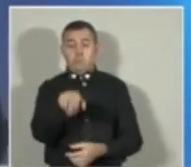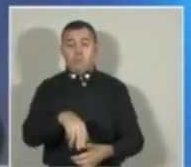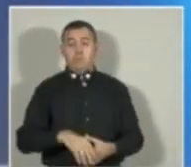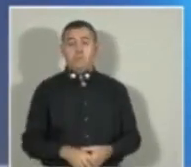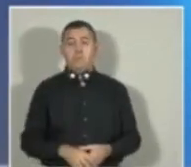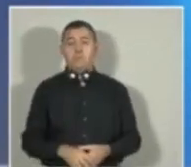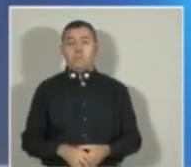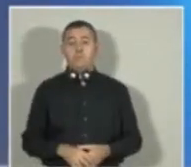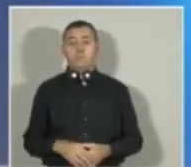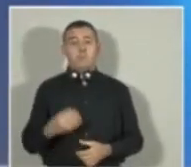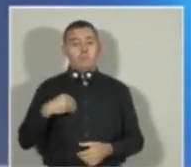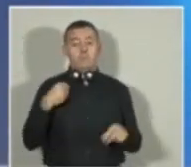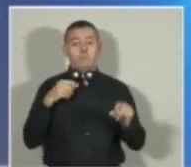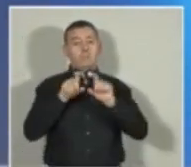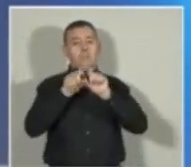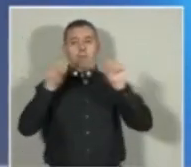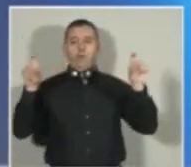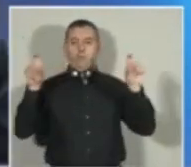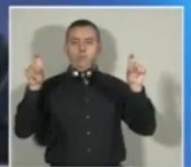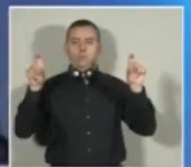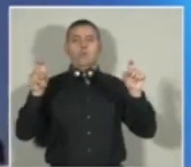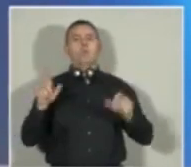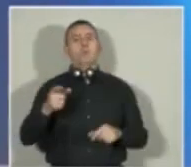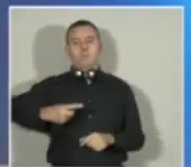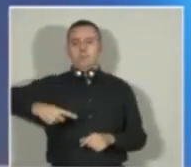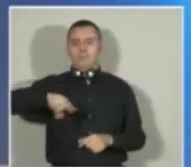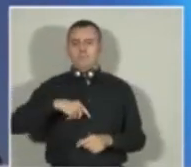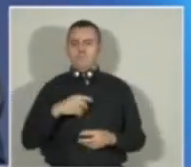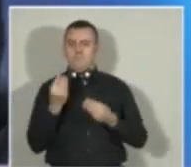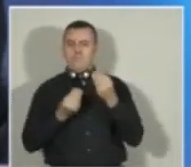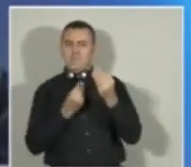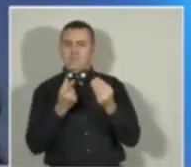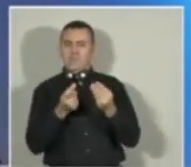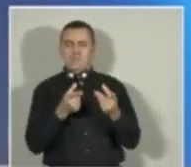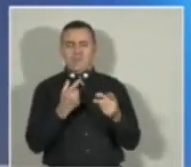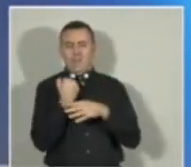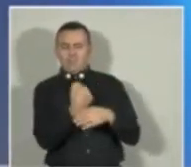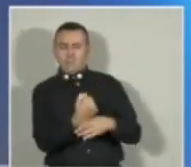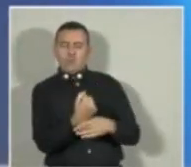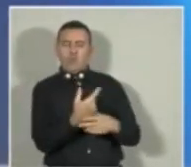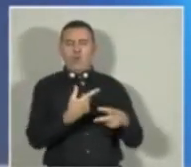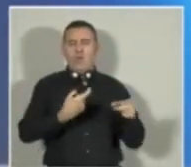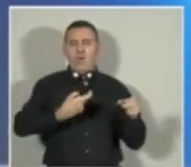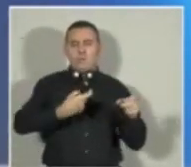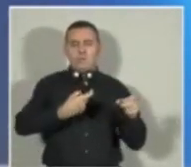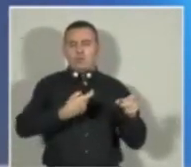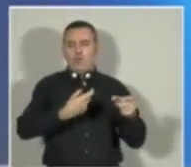sector corporativo se dé apoyo al descontrol de la fabricación de armamentos a